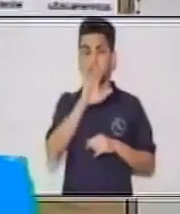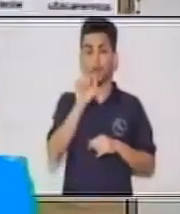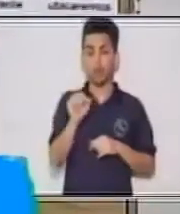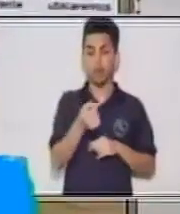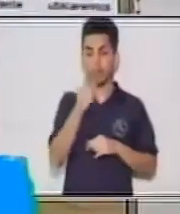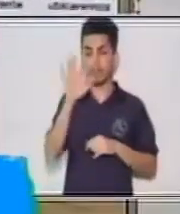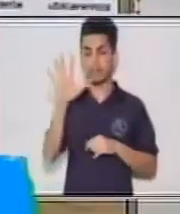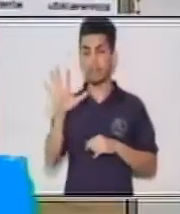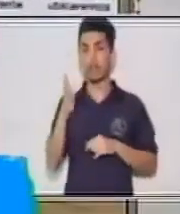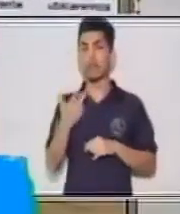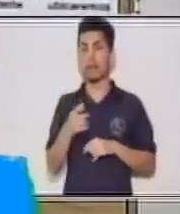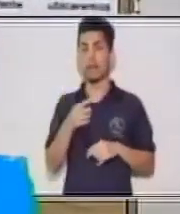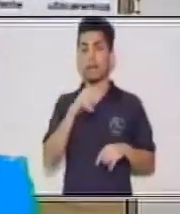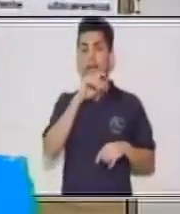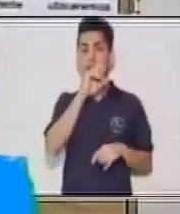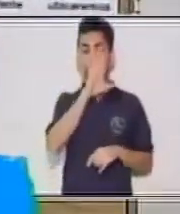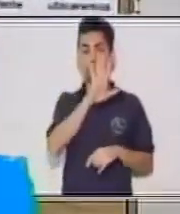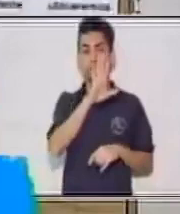y también.